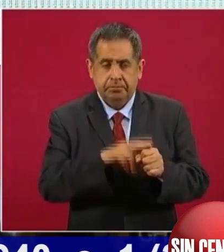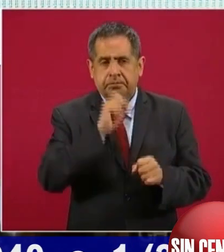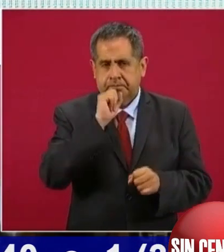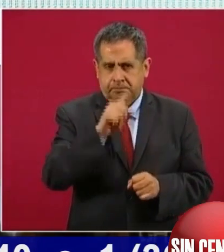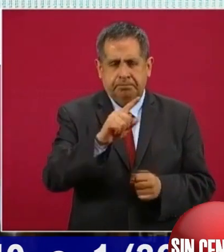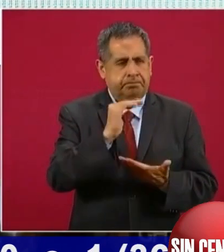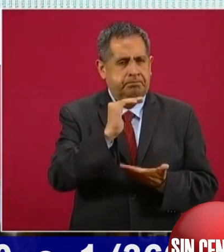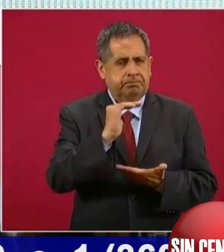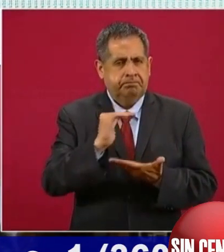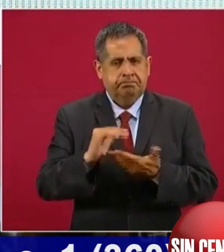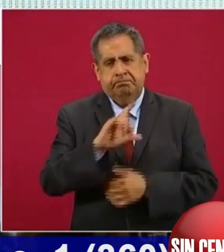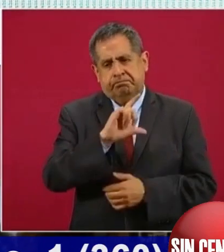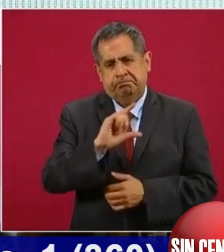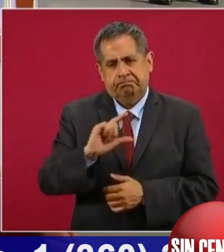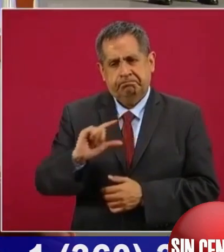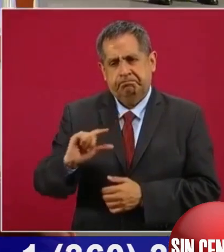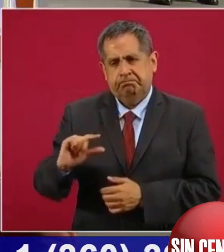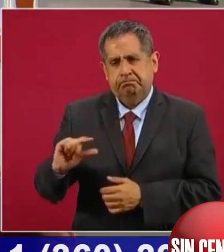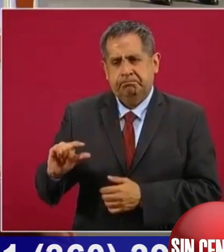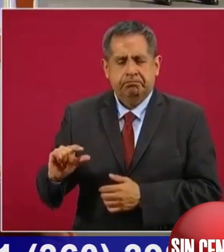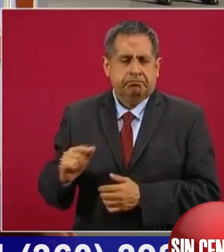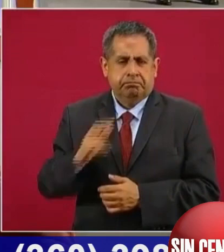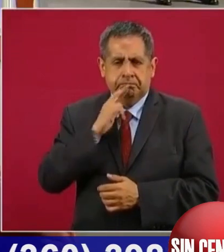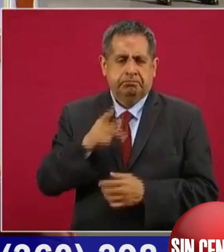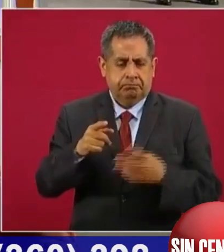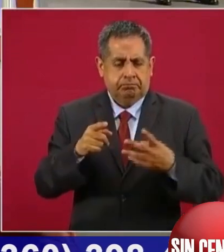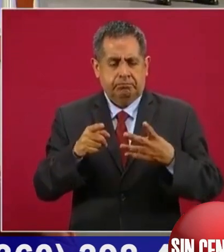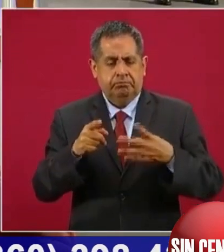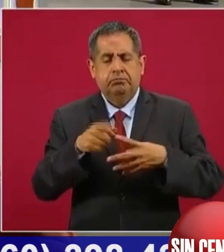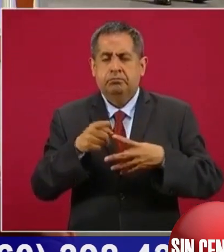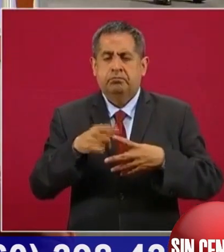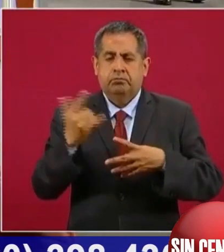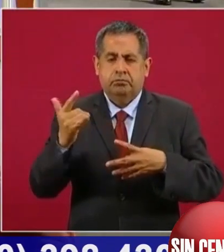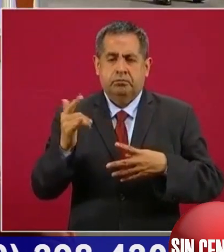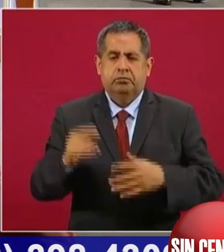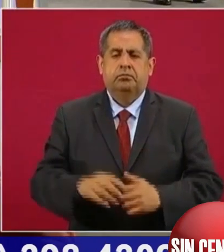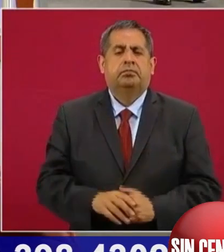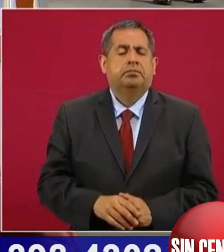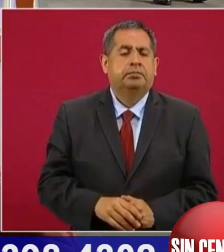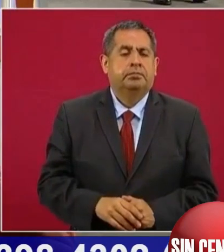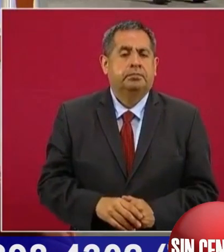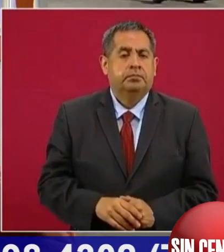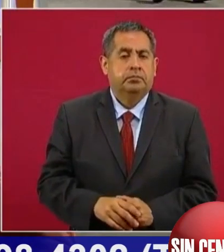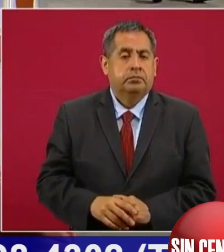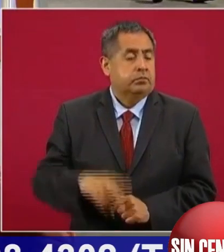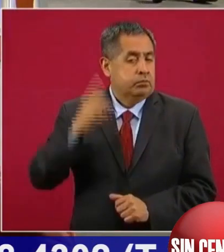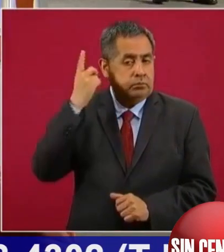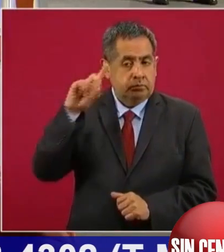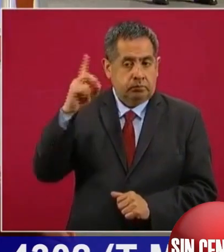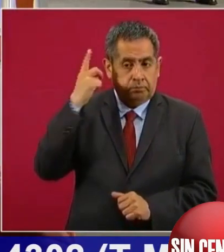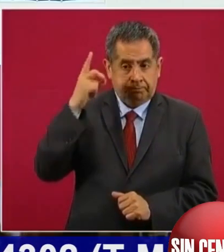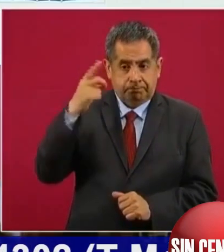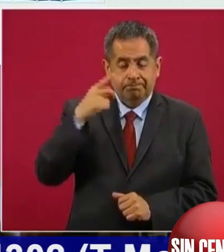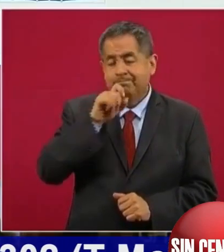descenso desde la primera semana de julio. La siguiente. Durango, tercer estado de ese conglomerado de la zona